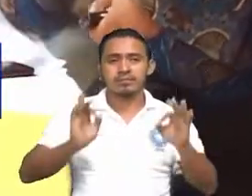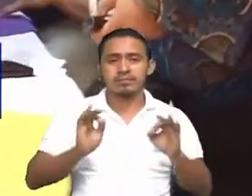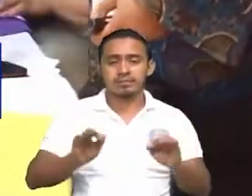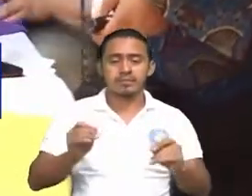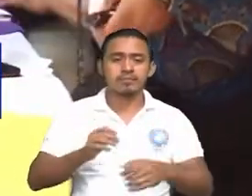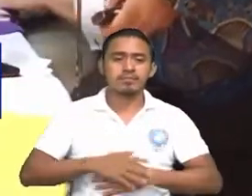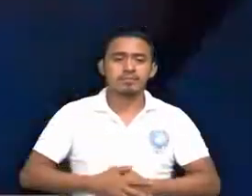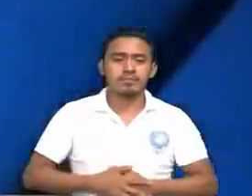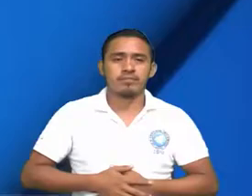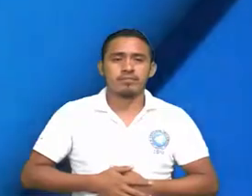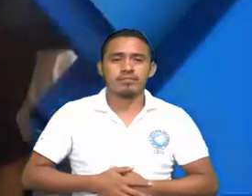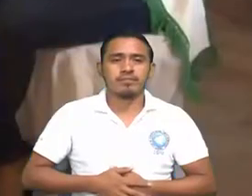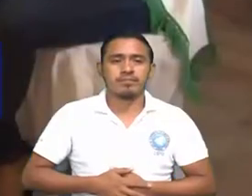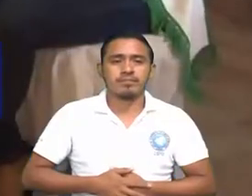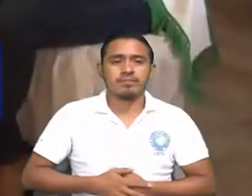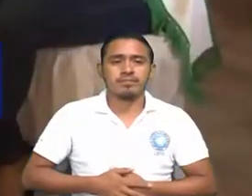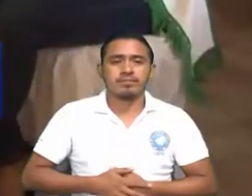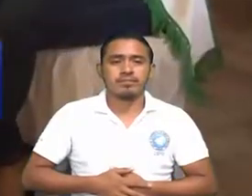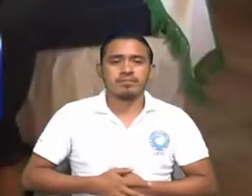trabajadores.